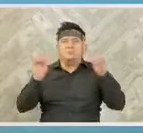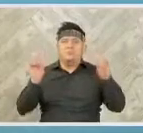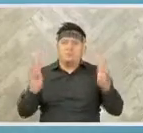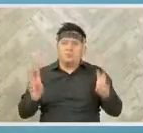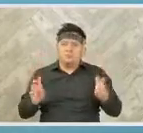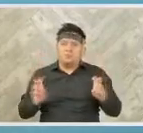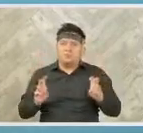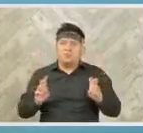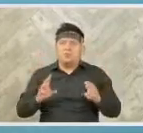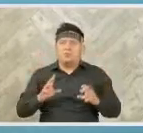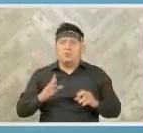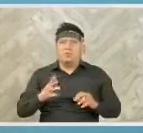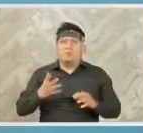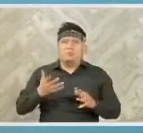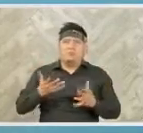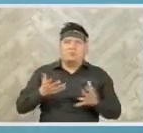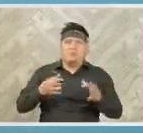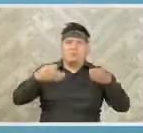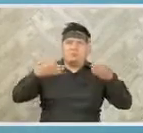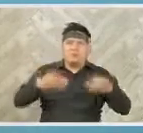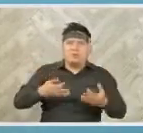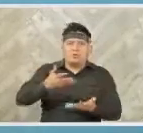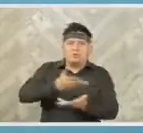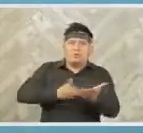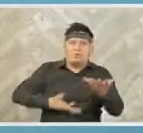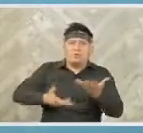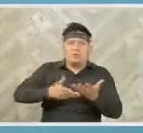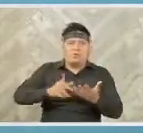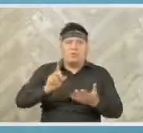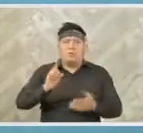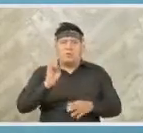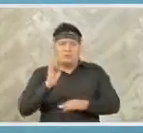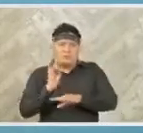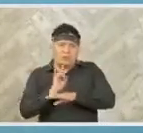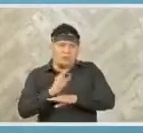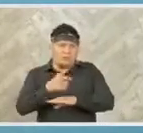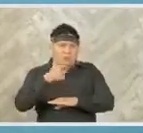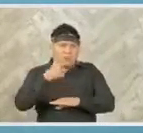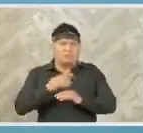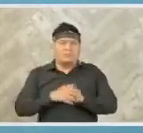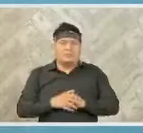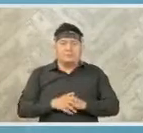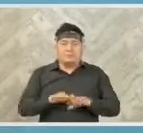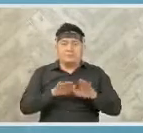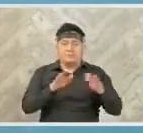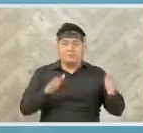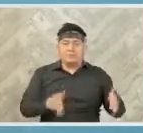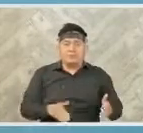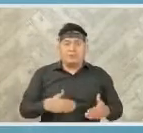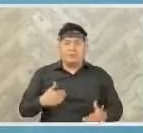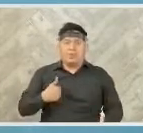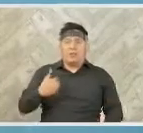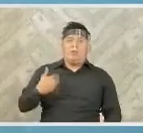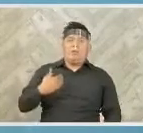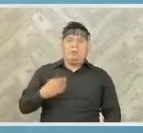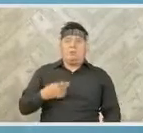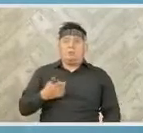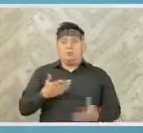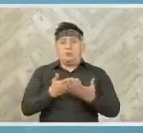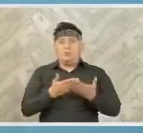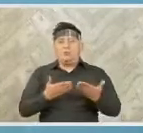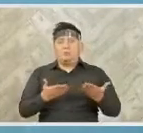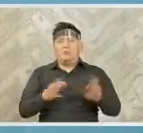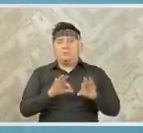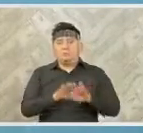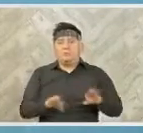de concertar, de socializar, sino también de hacer una veeduría. La mesa de víctimas logró hacer una veeduría a hechos tan importantes